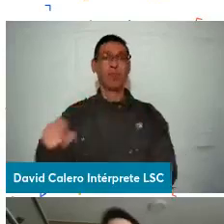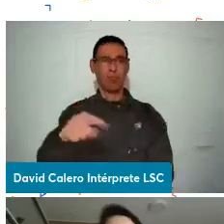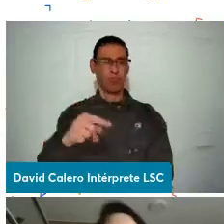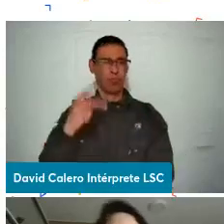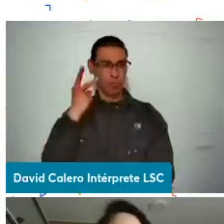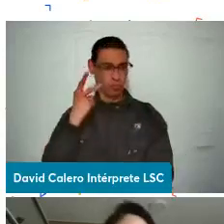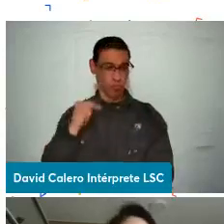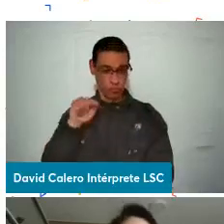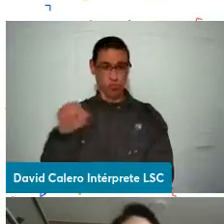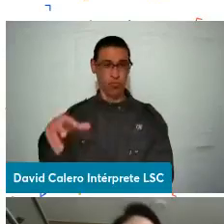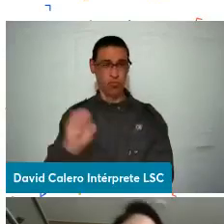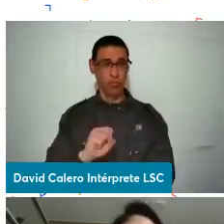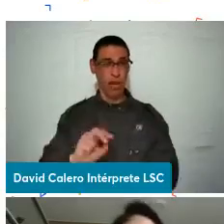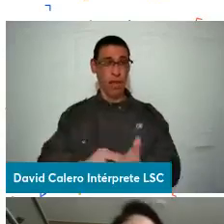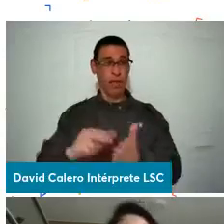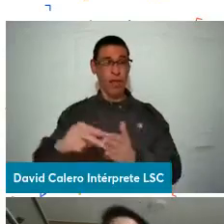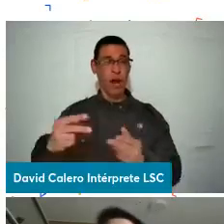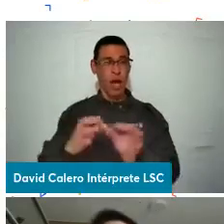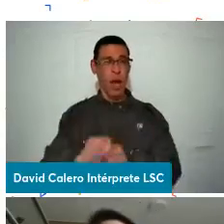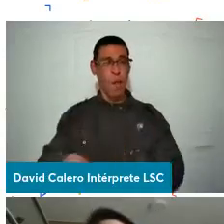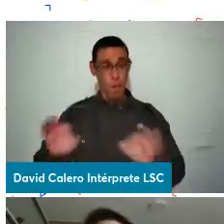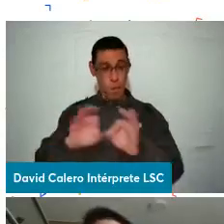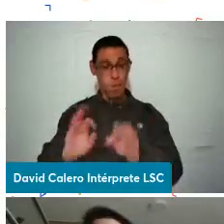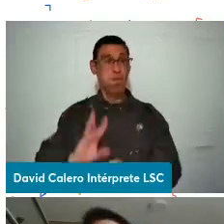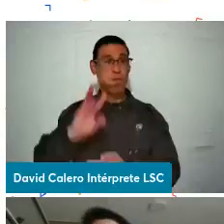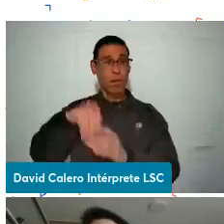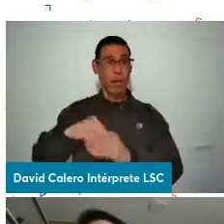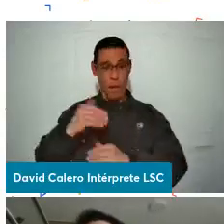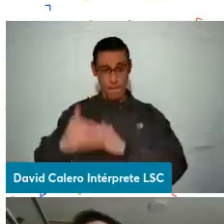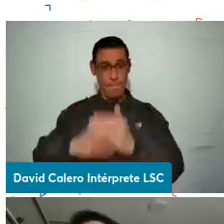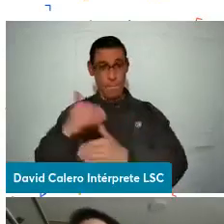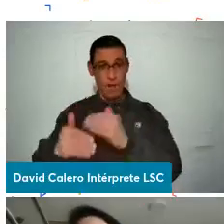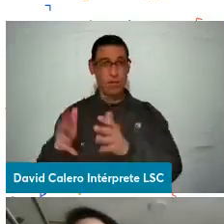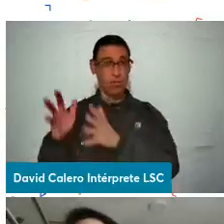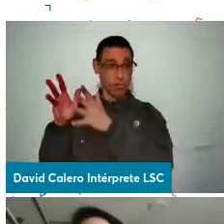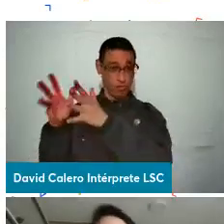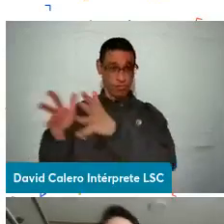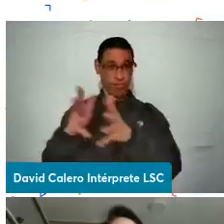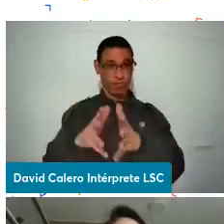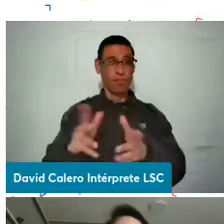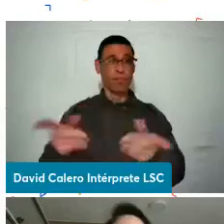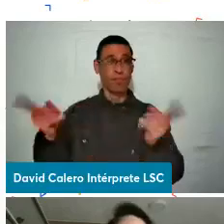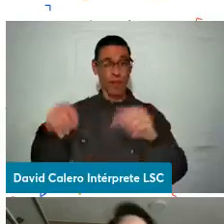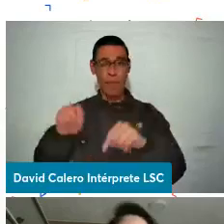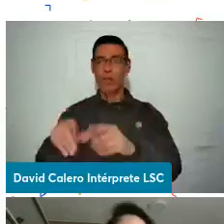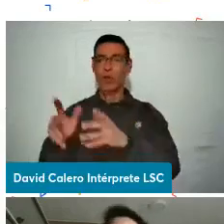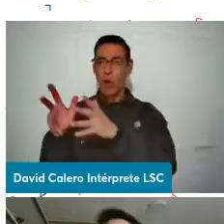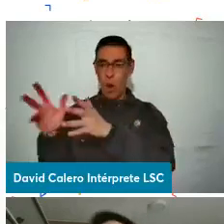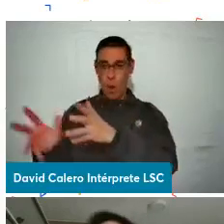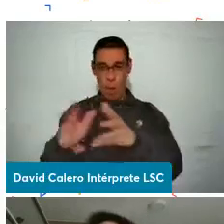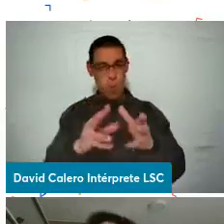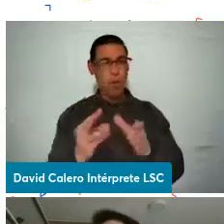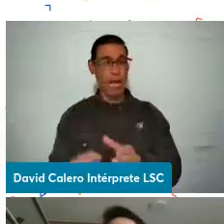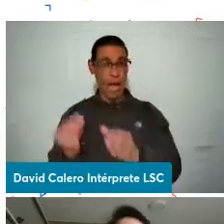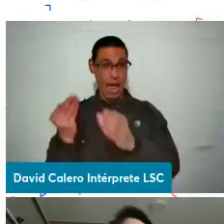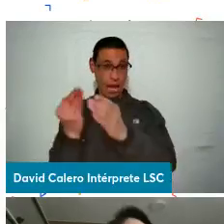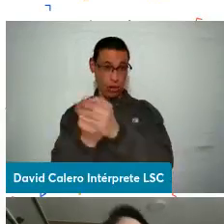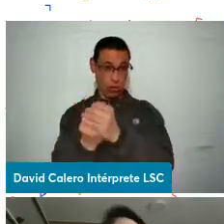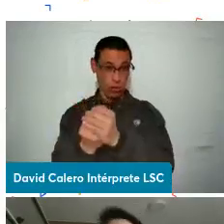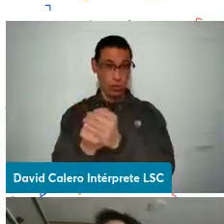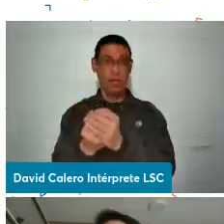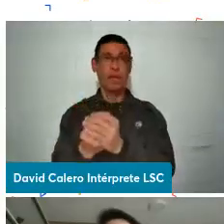es crucial en los procesos de educación y sobre todo también para la educación inclusiva. Favorece muchísimo en la